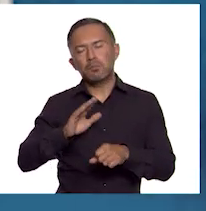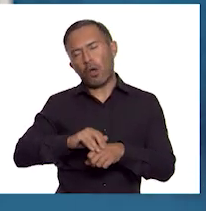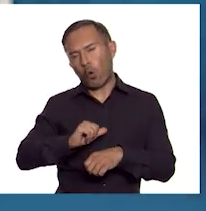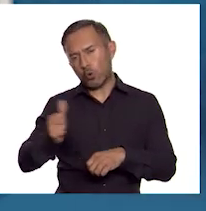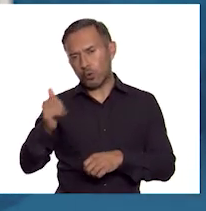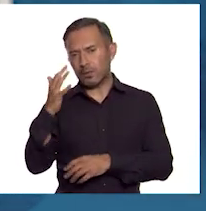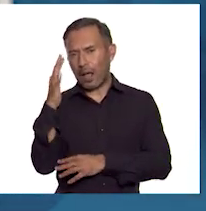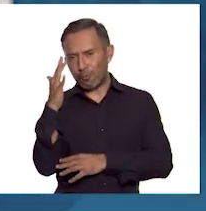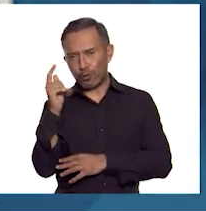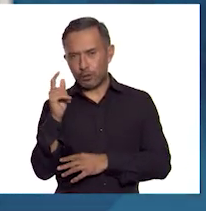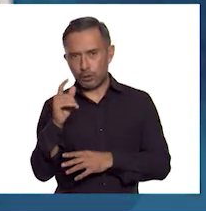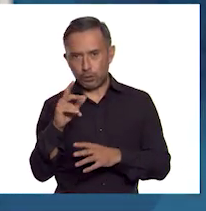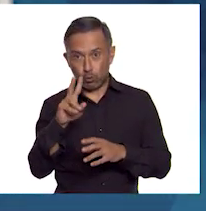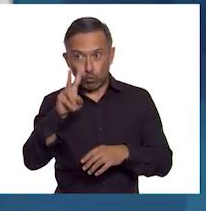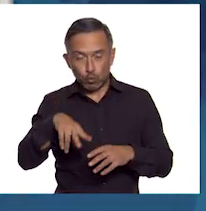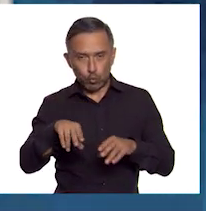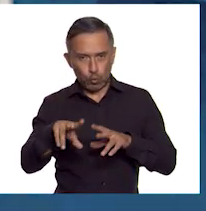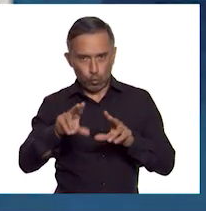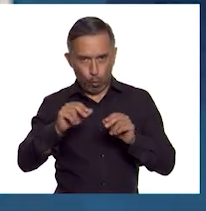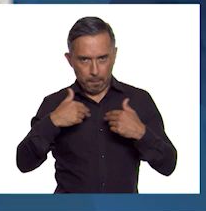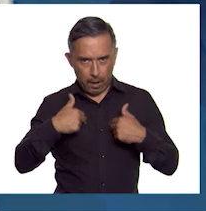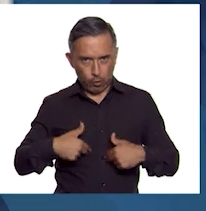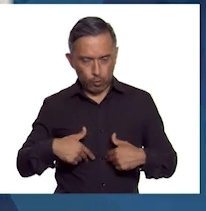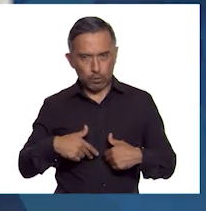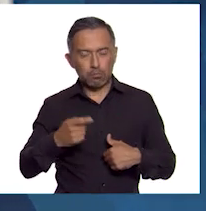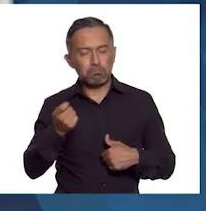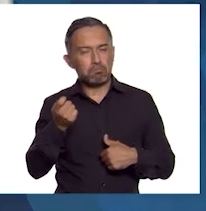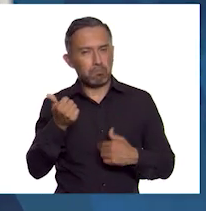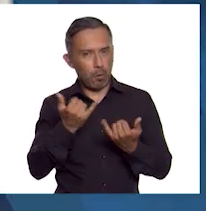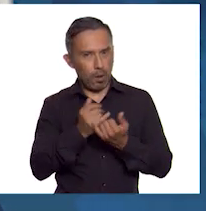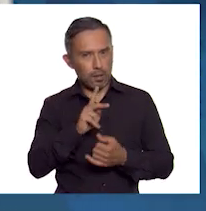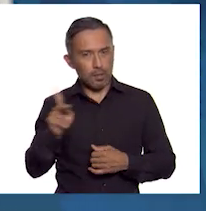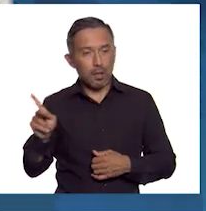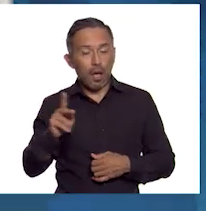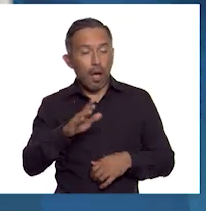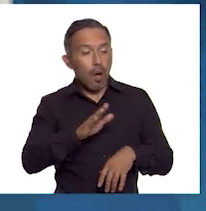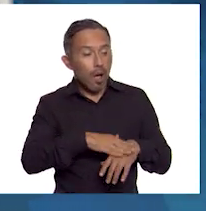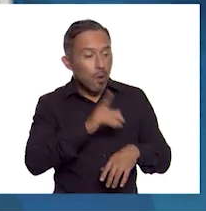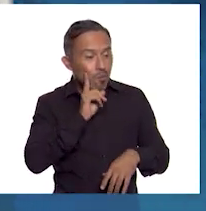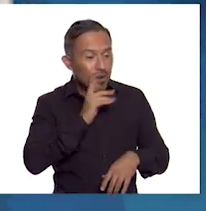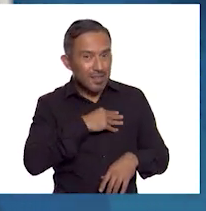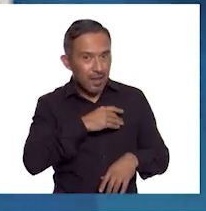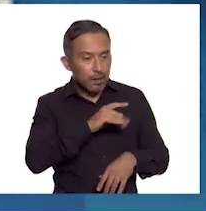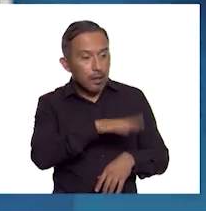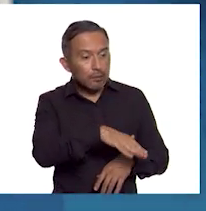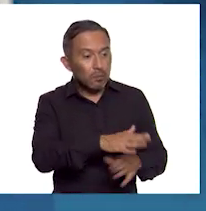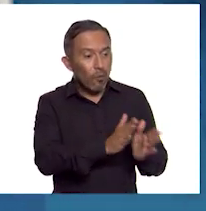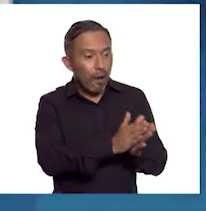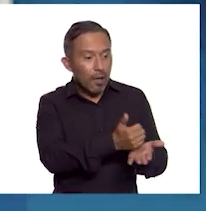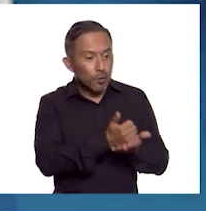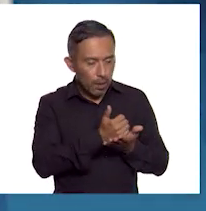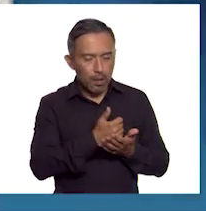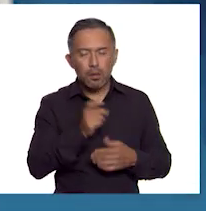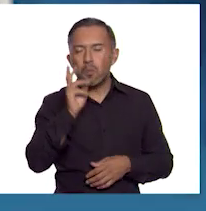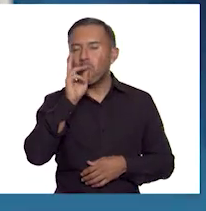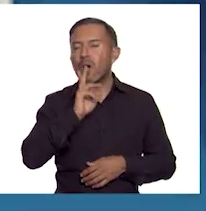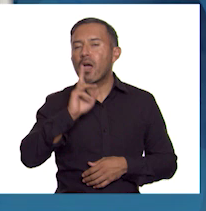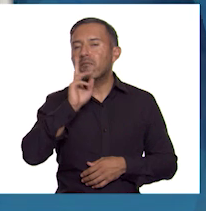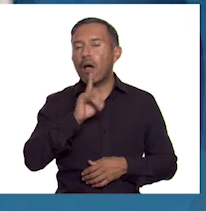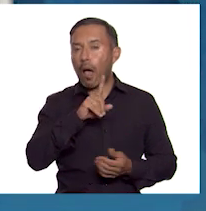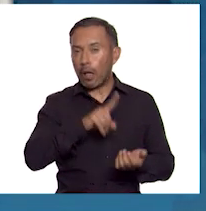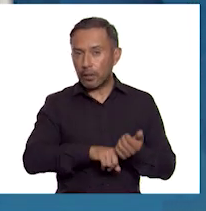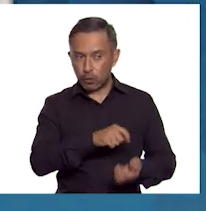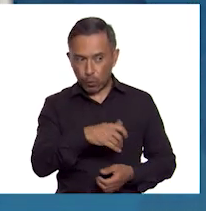se comportan de manera similar. Piden atención a las muchachas y esto forma parte de una prueba para ver si tienen